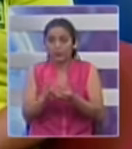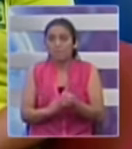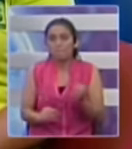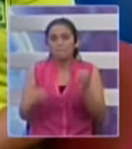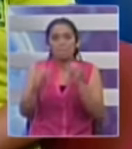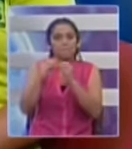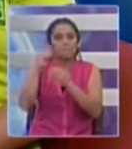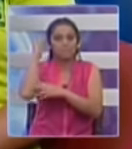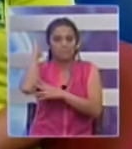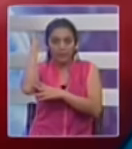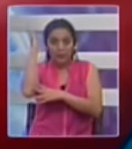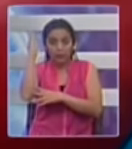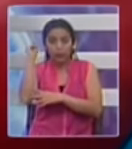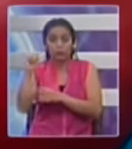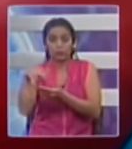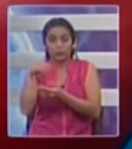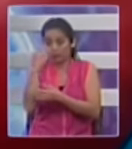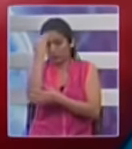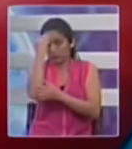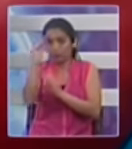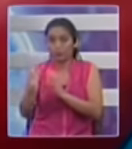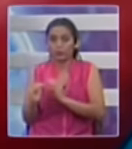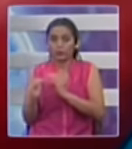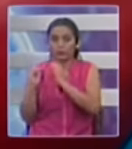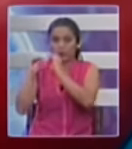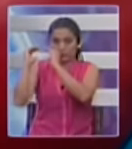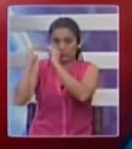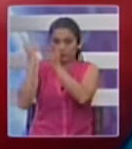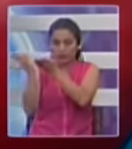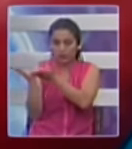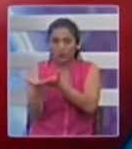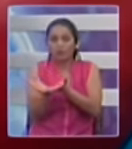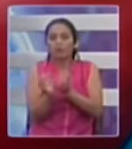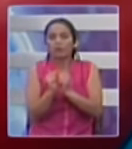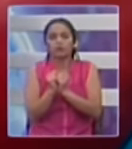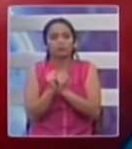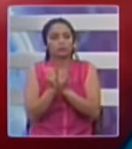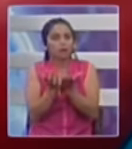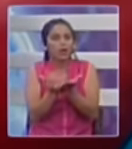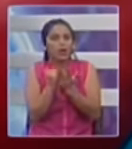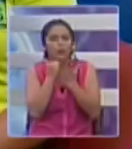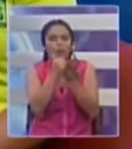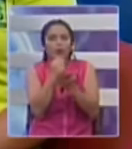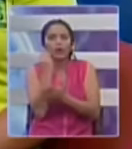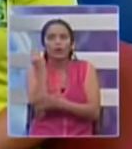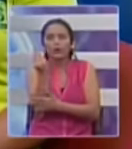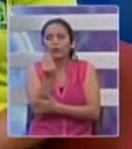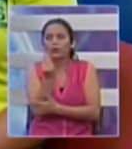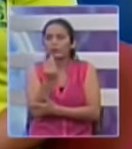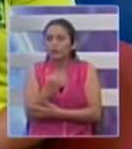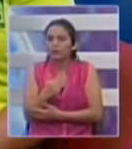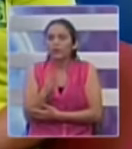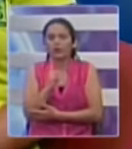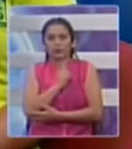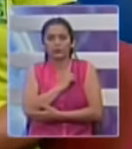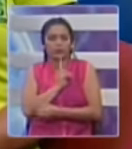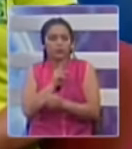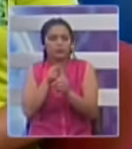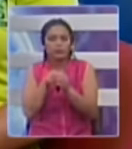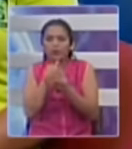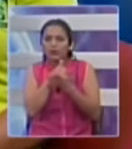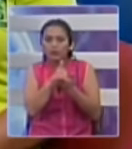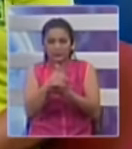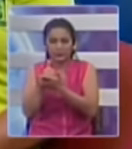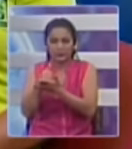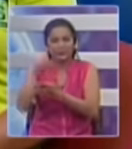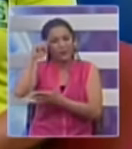de la educación superior que puedan responder la necesidad de todos estos jóvenes que hoy mismo van a la universidad. Recuerde usted, Javier, que cuando